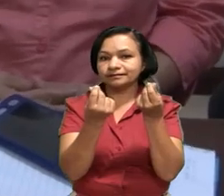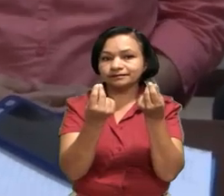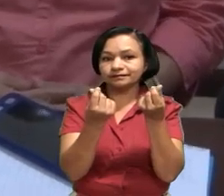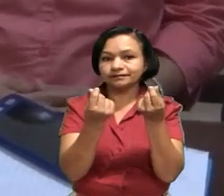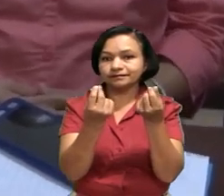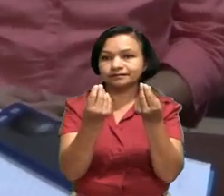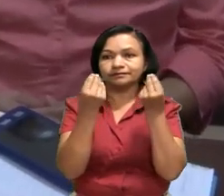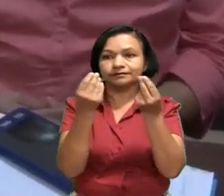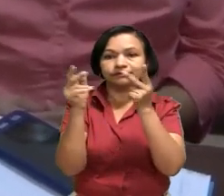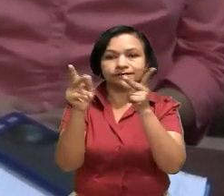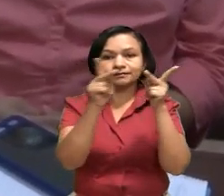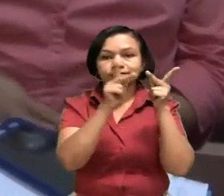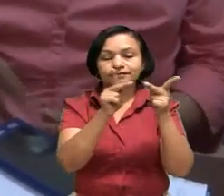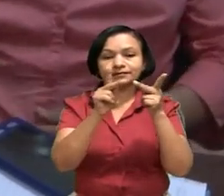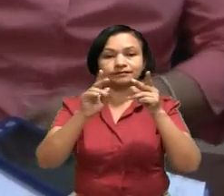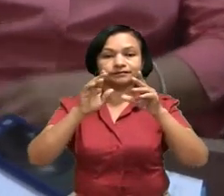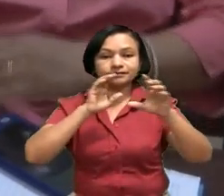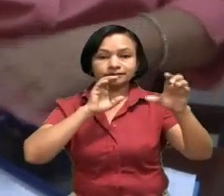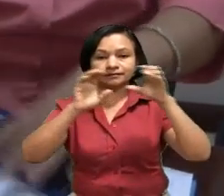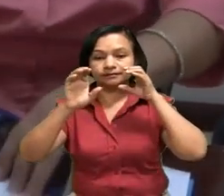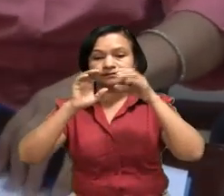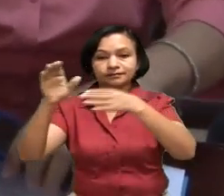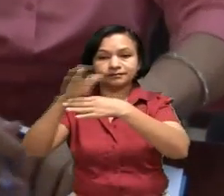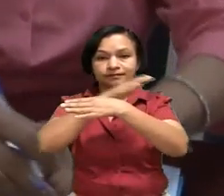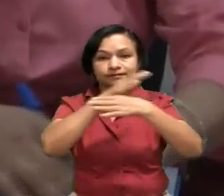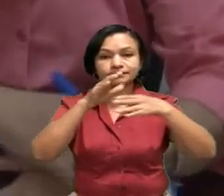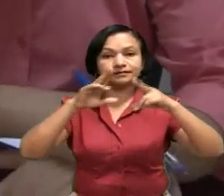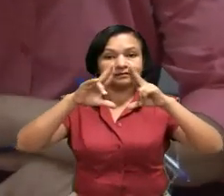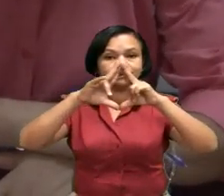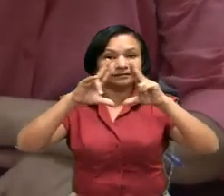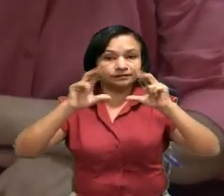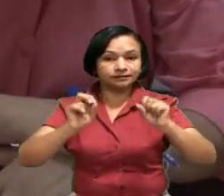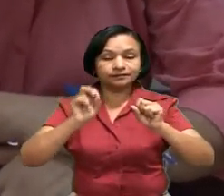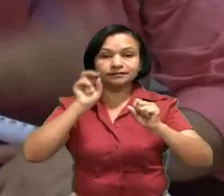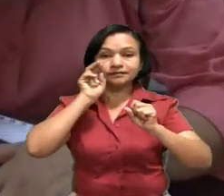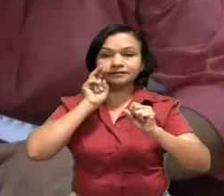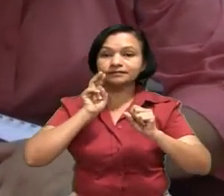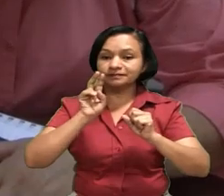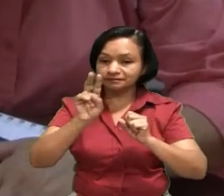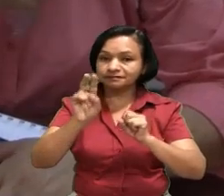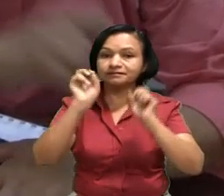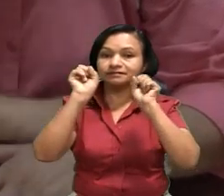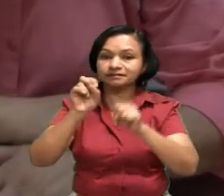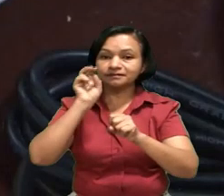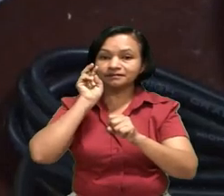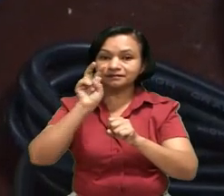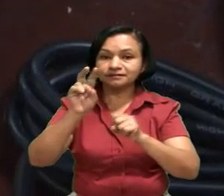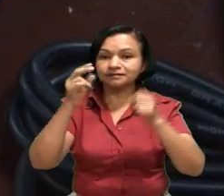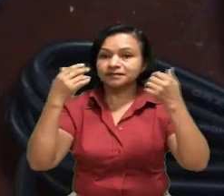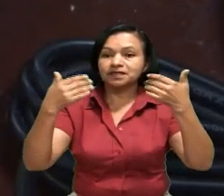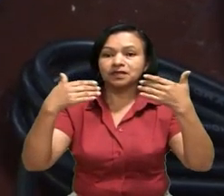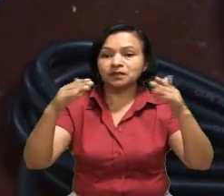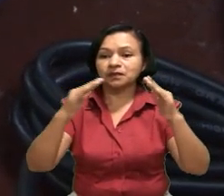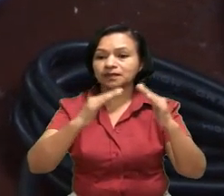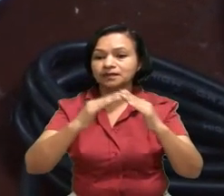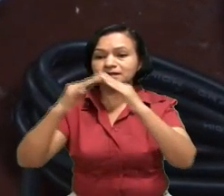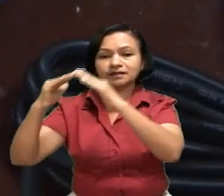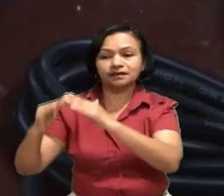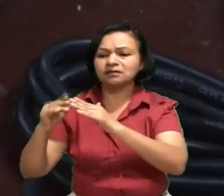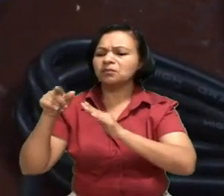dueños de medios de comunicación y aquí en nicaragua es frecuente verlo te ponen a cualquier hijo de vecino